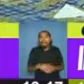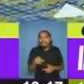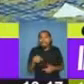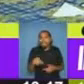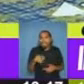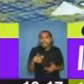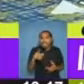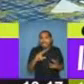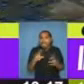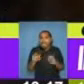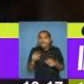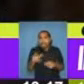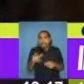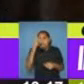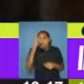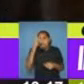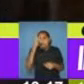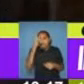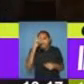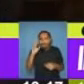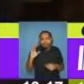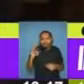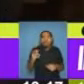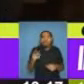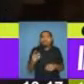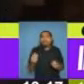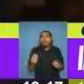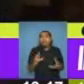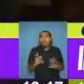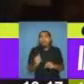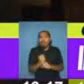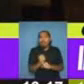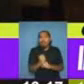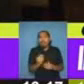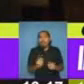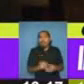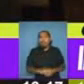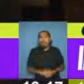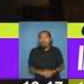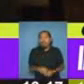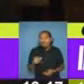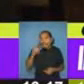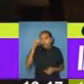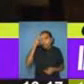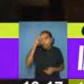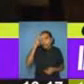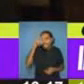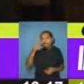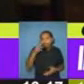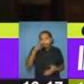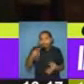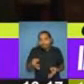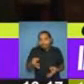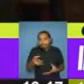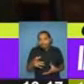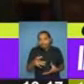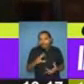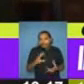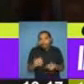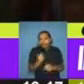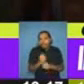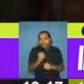rural qué se puede decir desde que se ha puesto en vigencia en esta zona bueno la policía rural tiene un trabajo muy específico y es lo